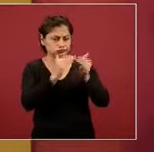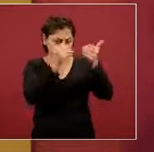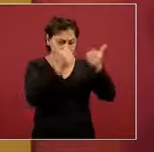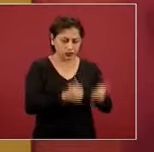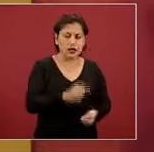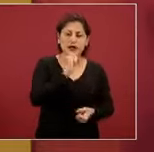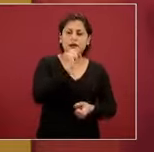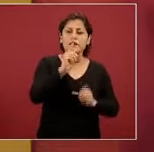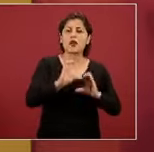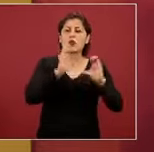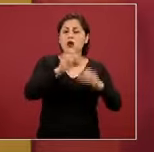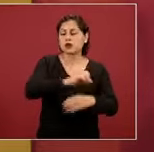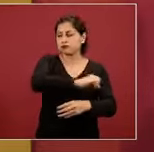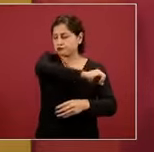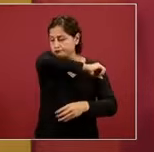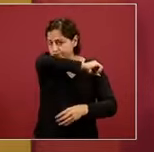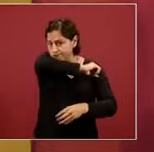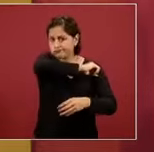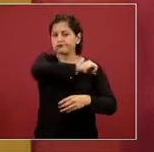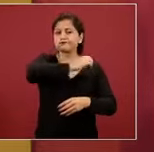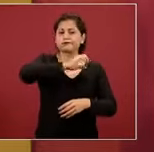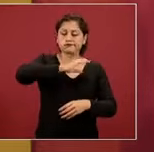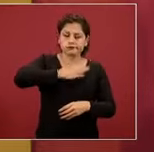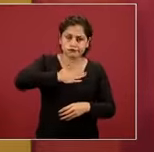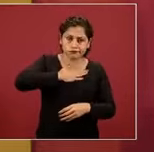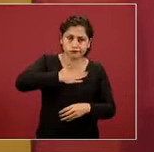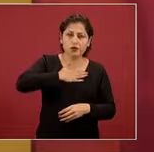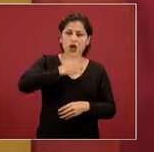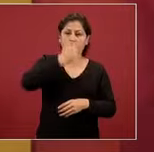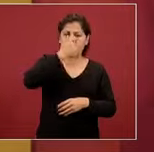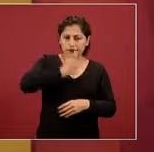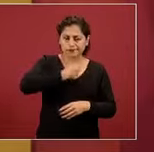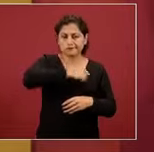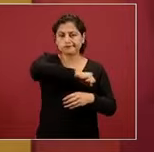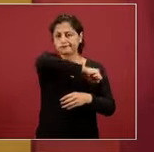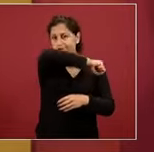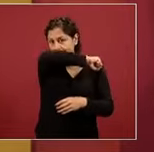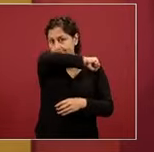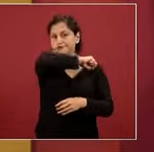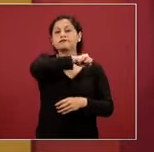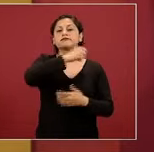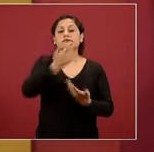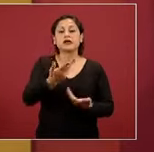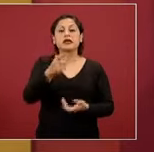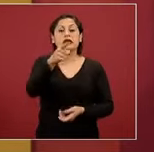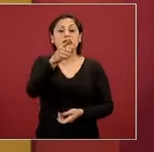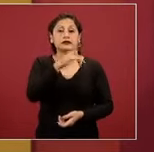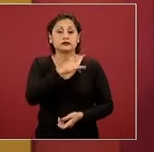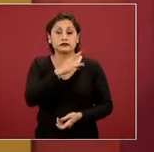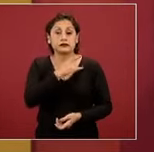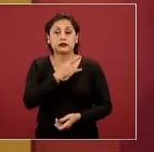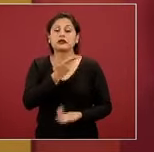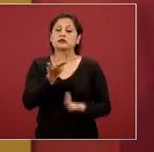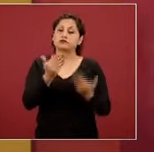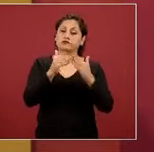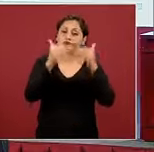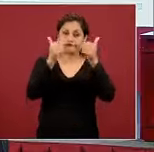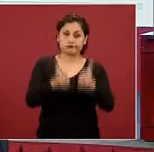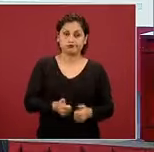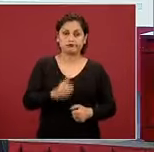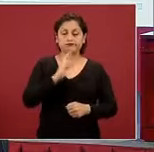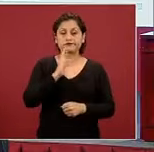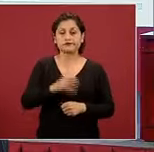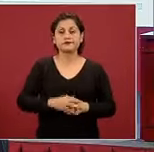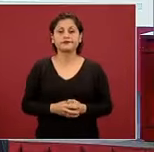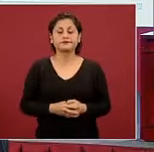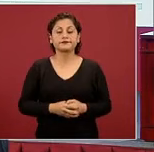estornudo o la tos con el ángulo del brazo y, si se tienen síntomas, permanecer en casa. Vamos